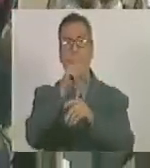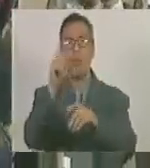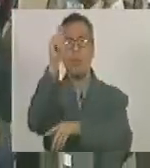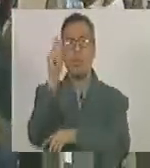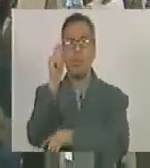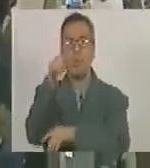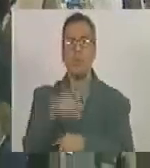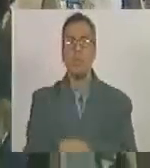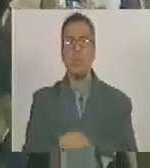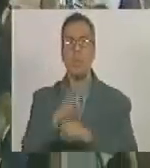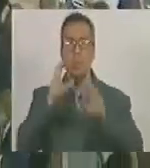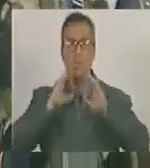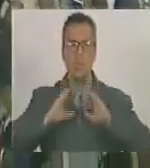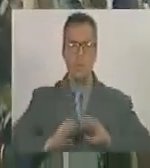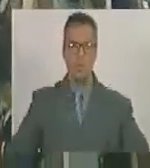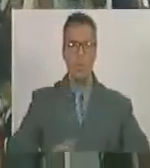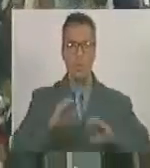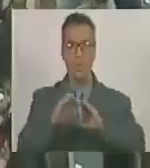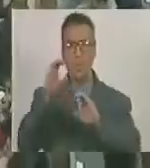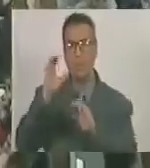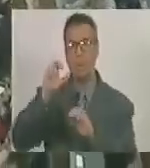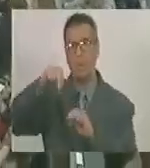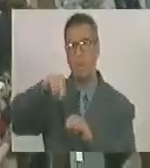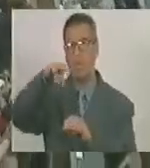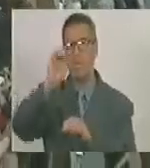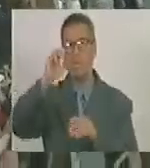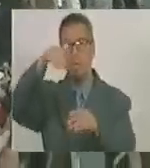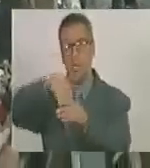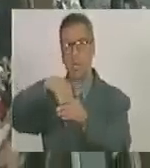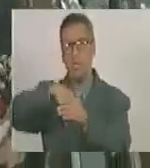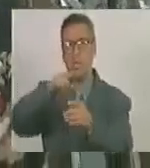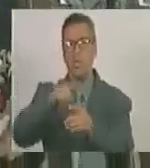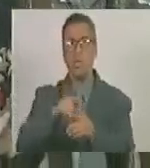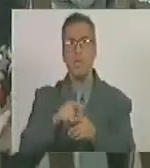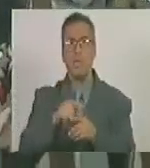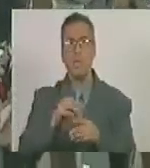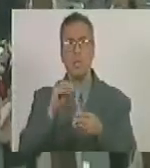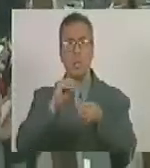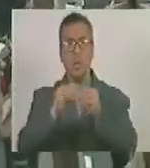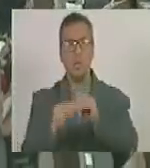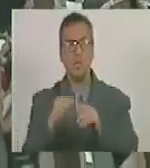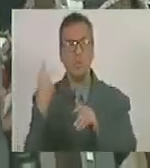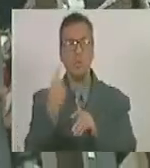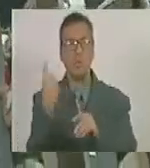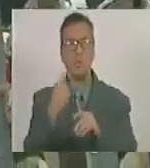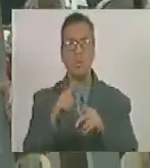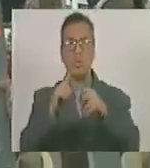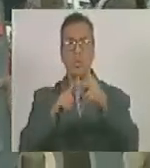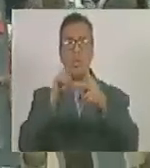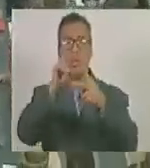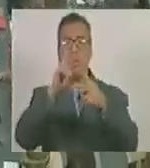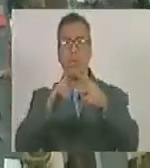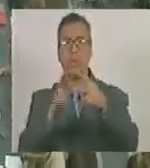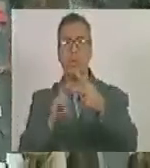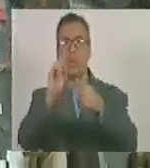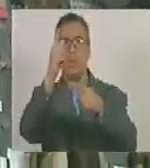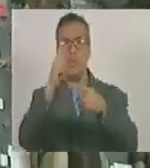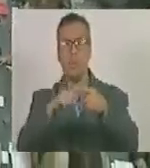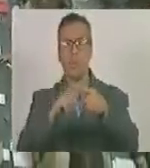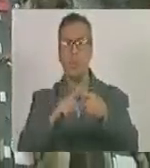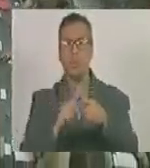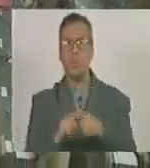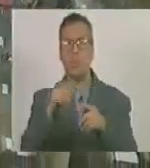diputados, el cuerpo directivo del Consejo Nacional Electoral queda conformado solo por los dos rectores